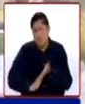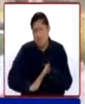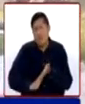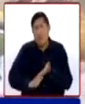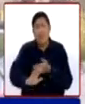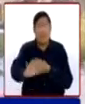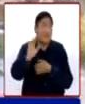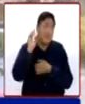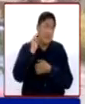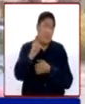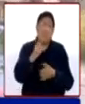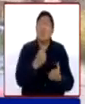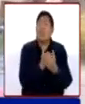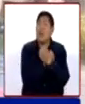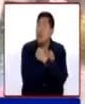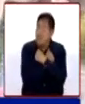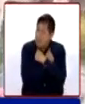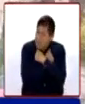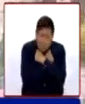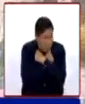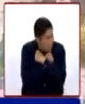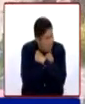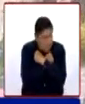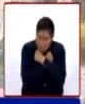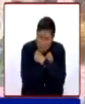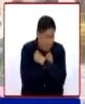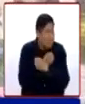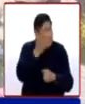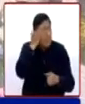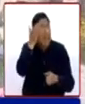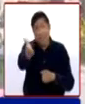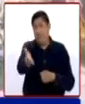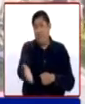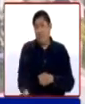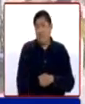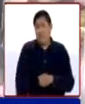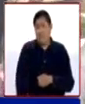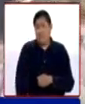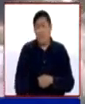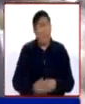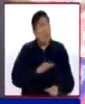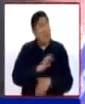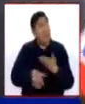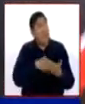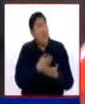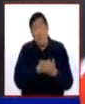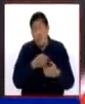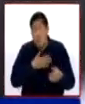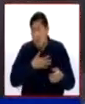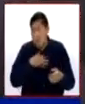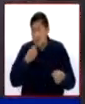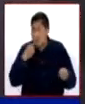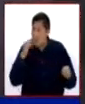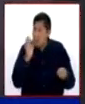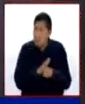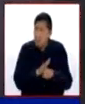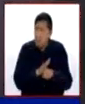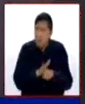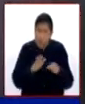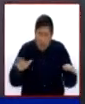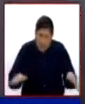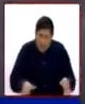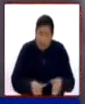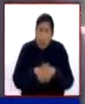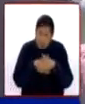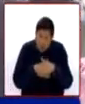Te amo. Sí, yo te amo, sabes bien. Y toda mi promesa que te he dicho en mi